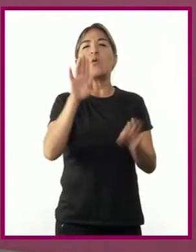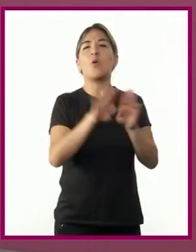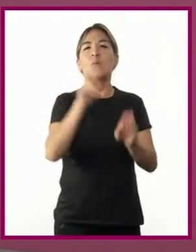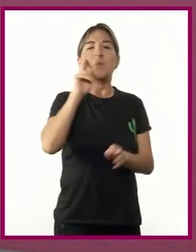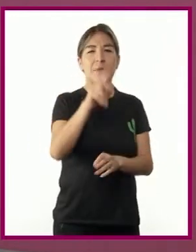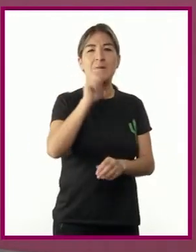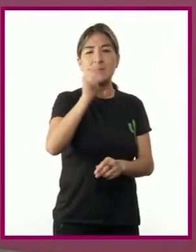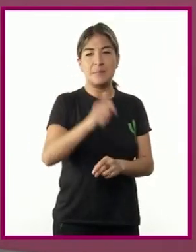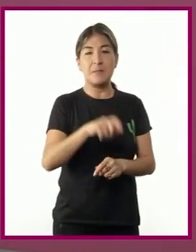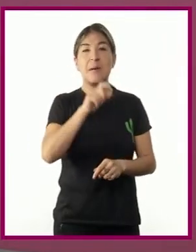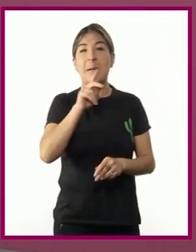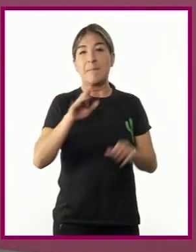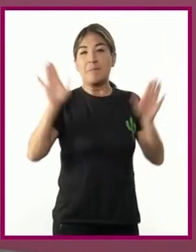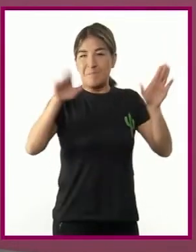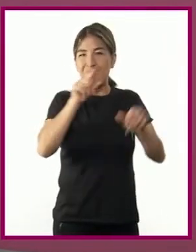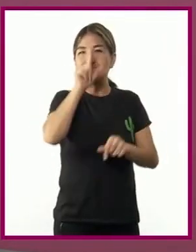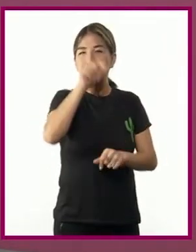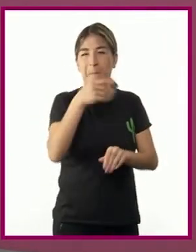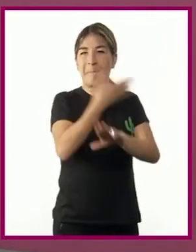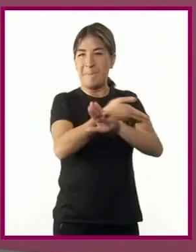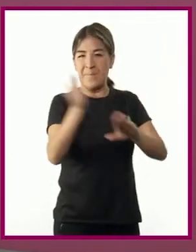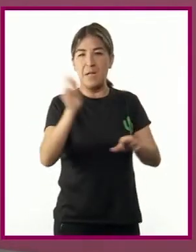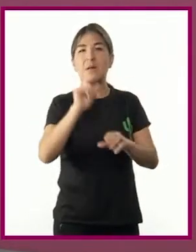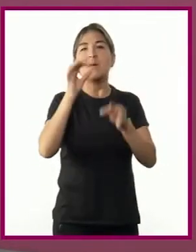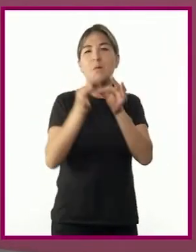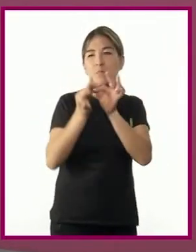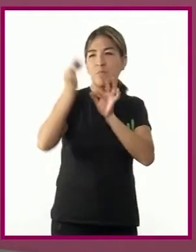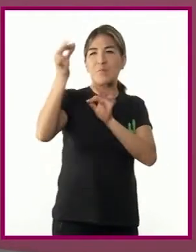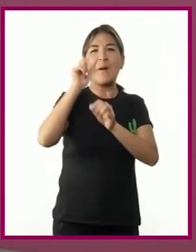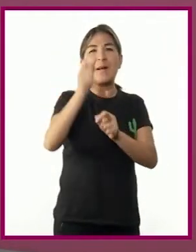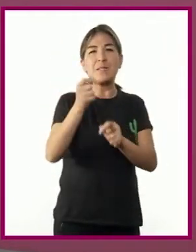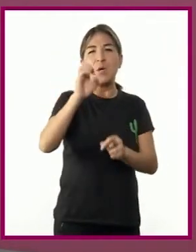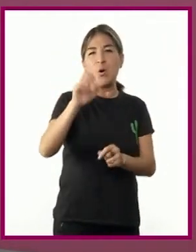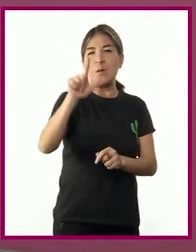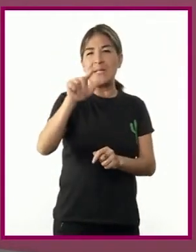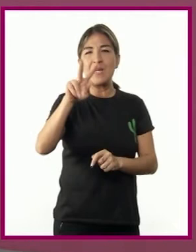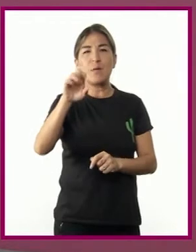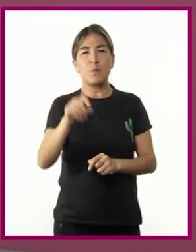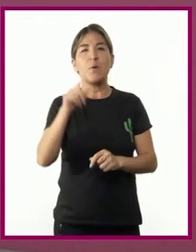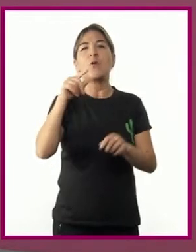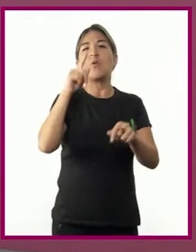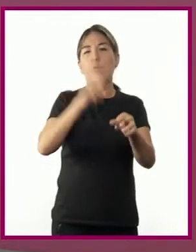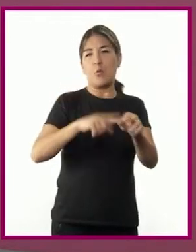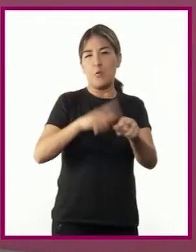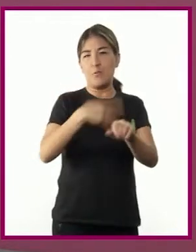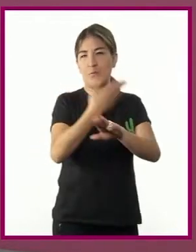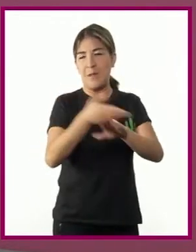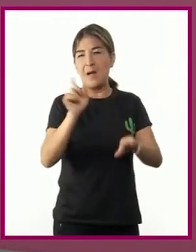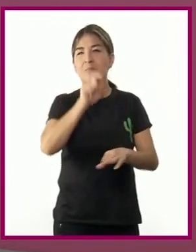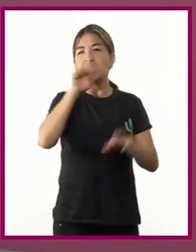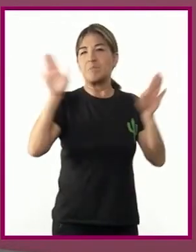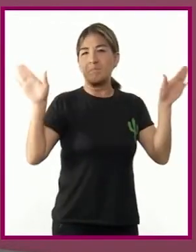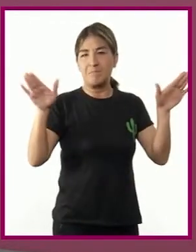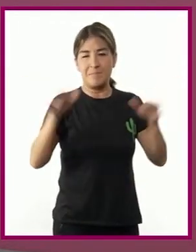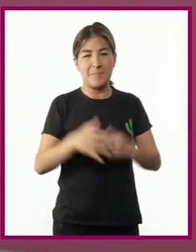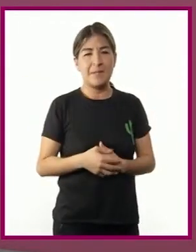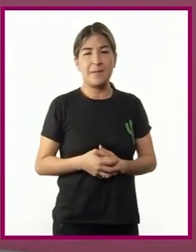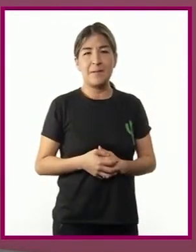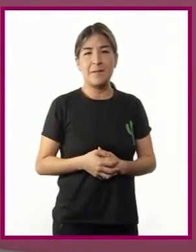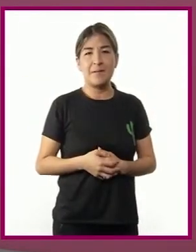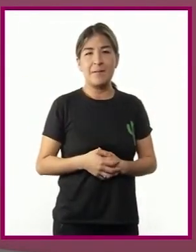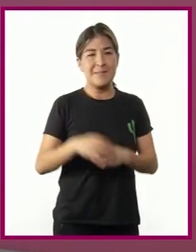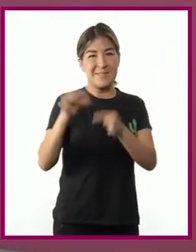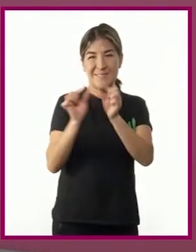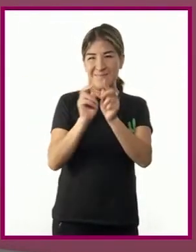Tradicionalmente, la Paloma de la Paz porta una rama de olivo en el pico y es de color blanco. La rama de